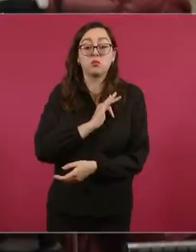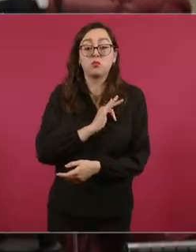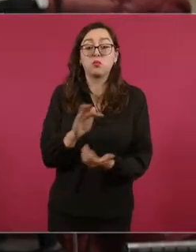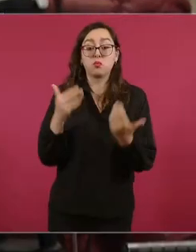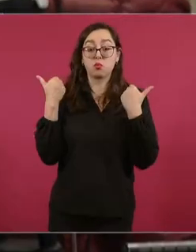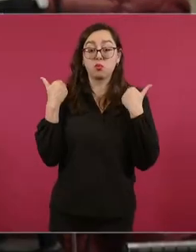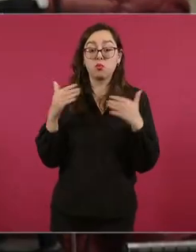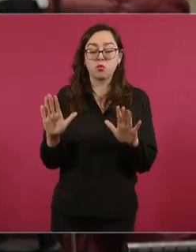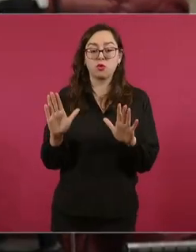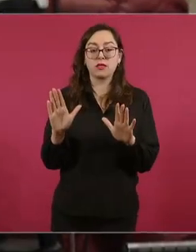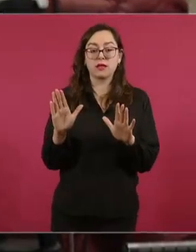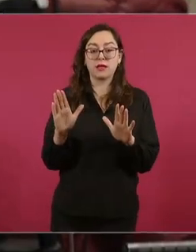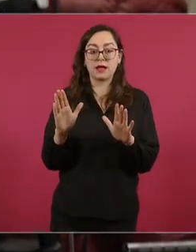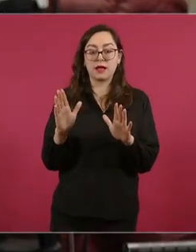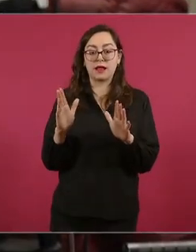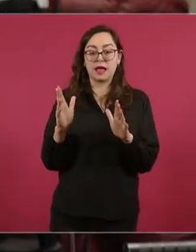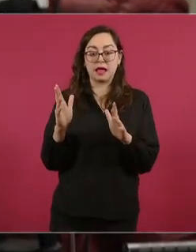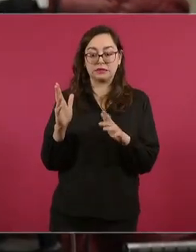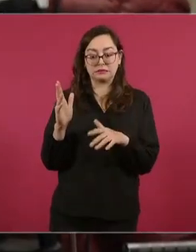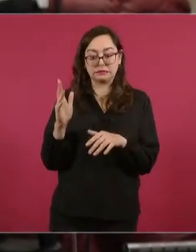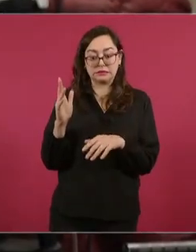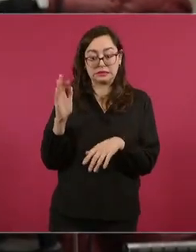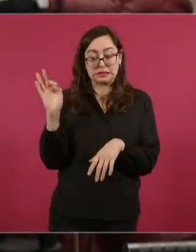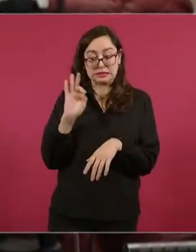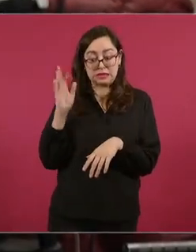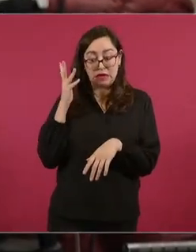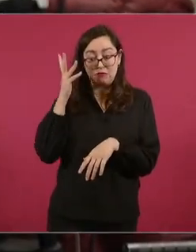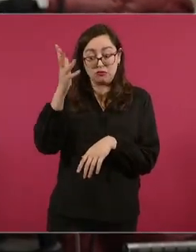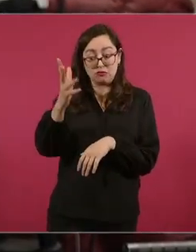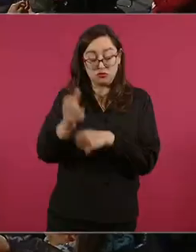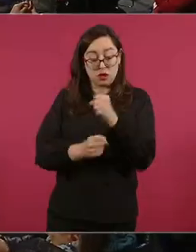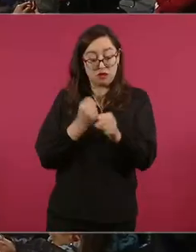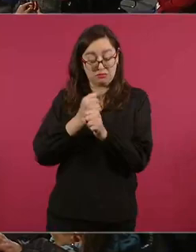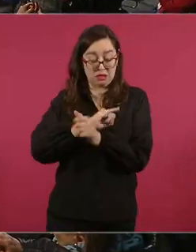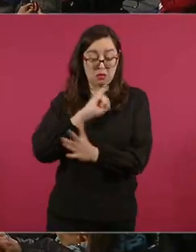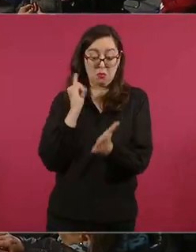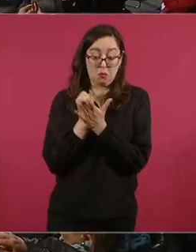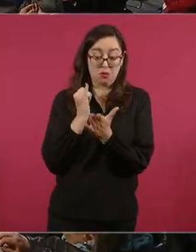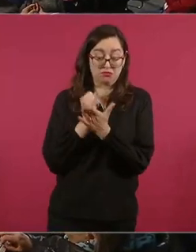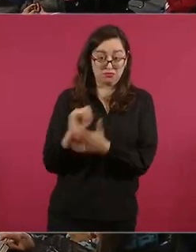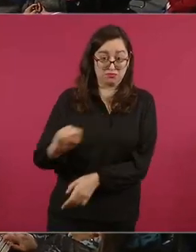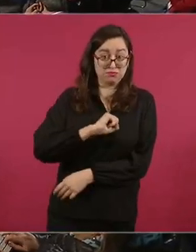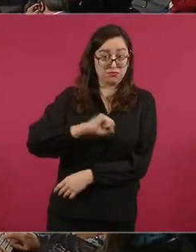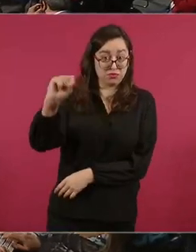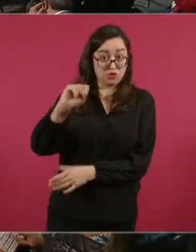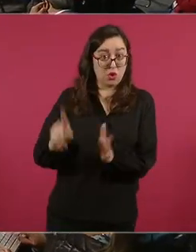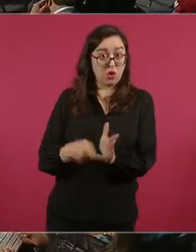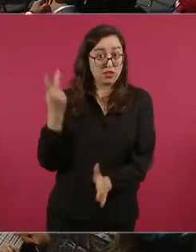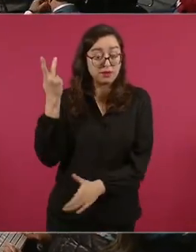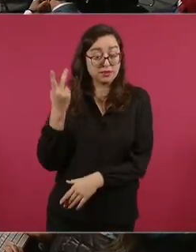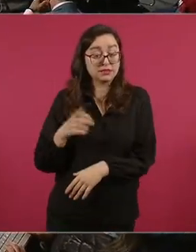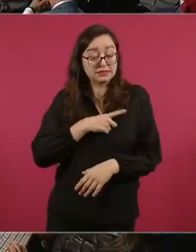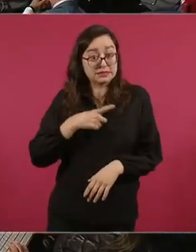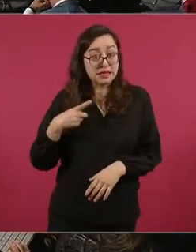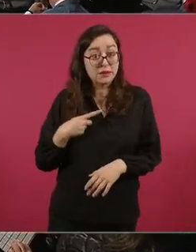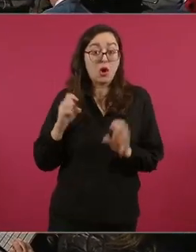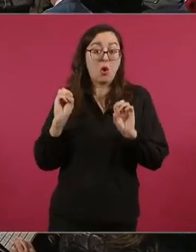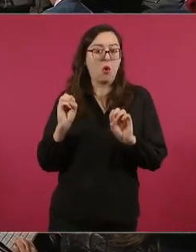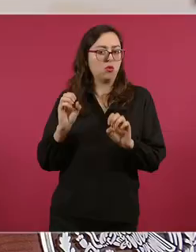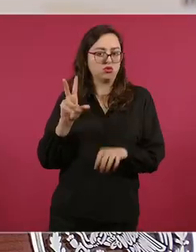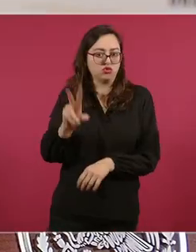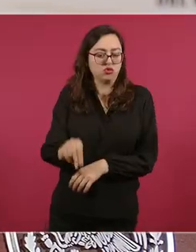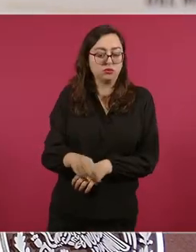ser inevitable una reforma fiscal hacia los próximos años? Bueno, las